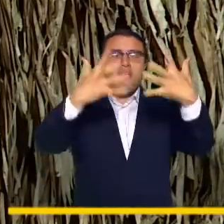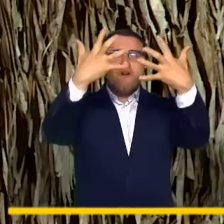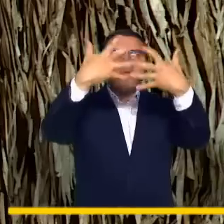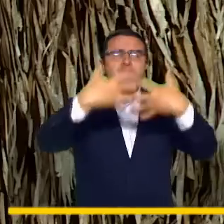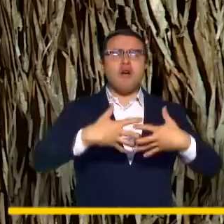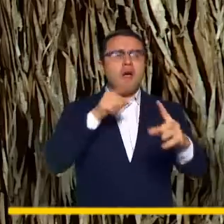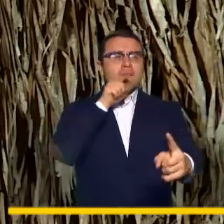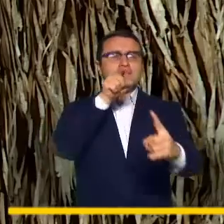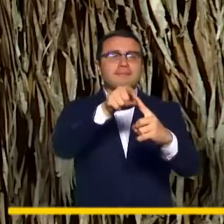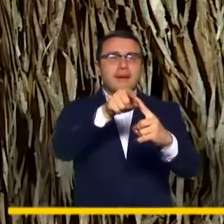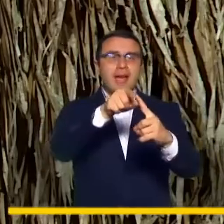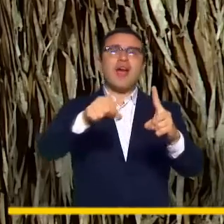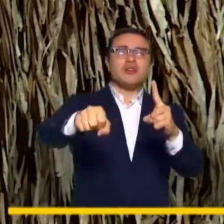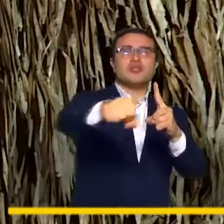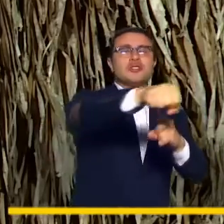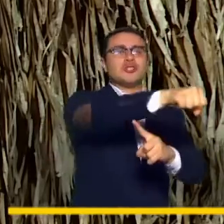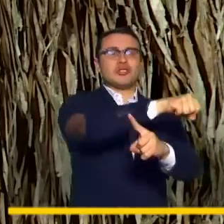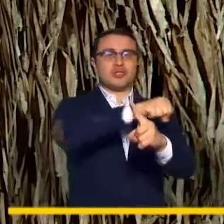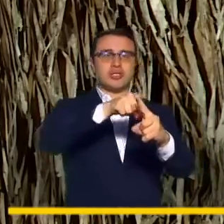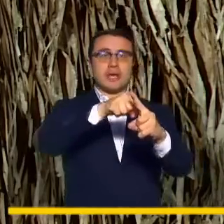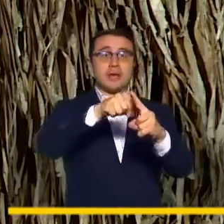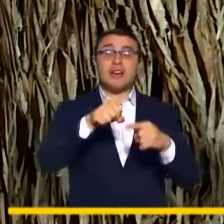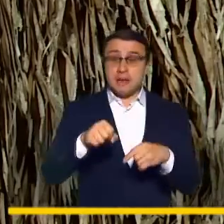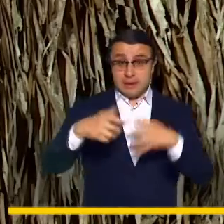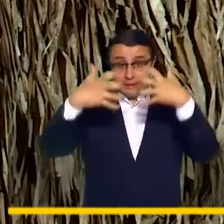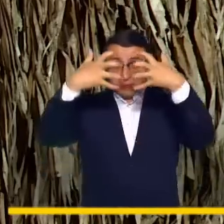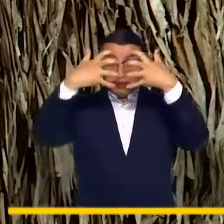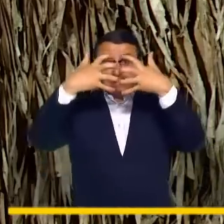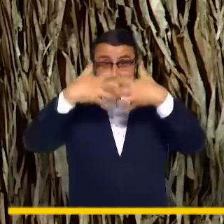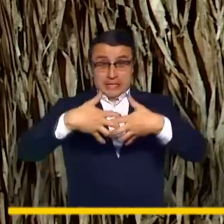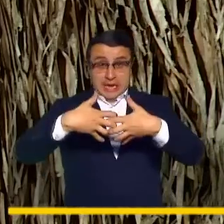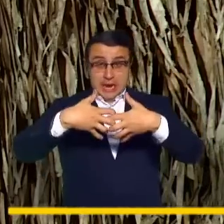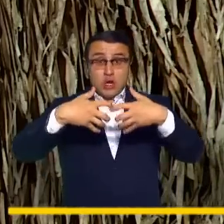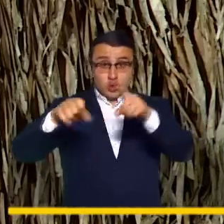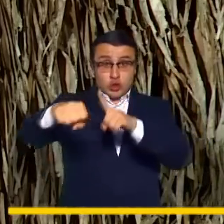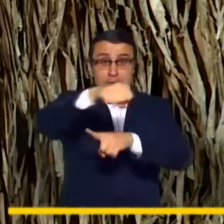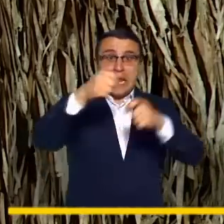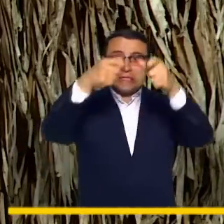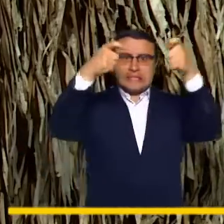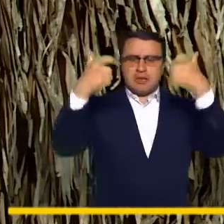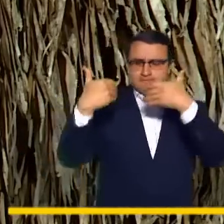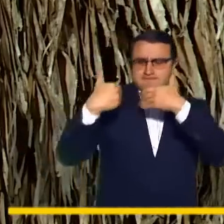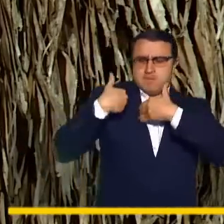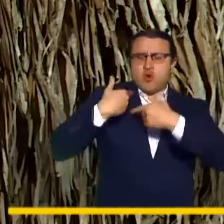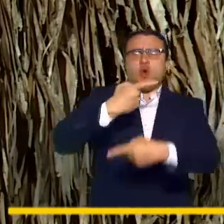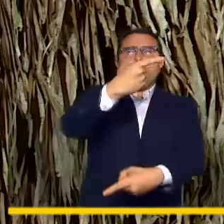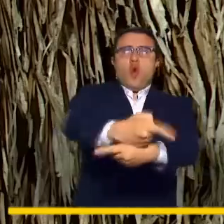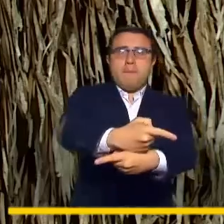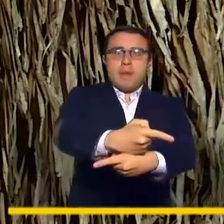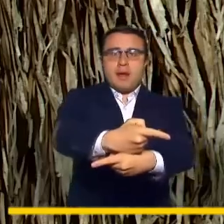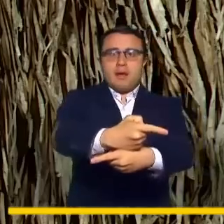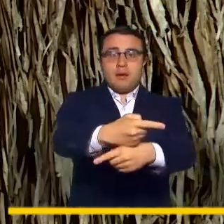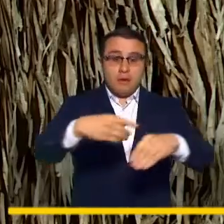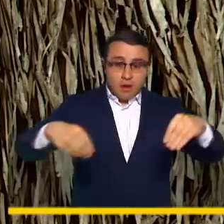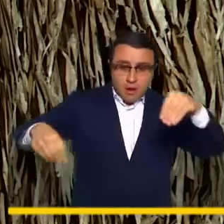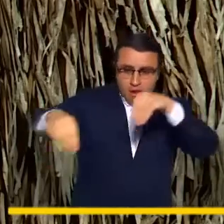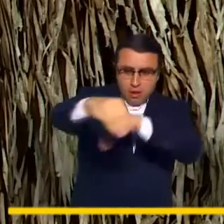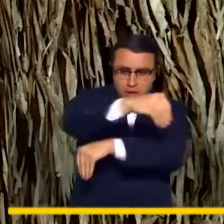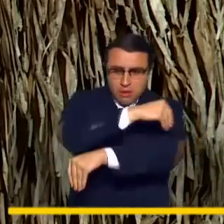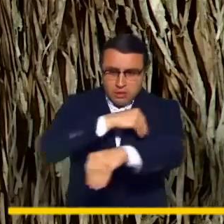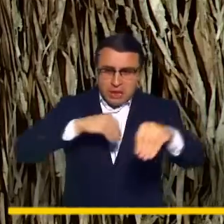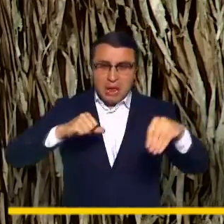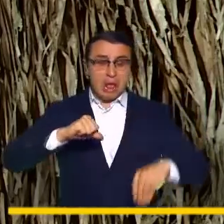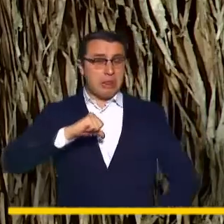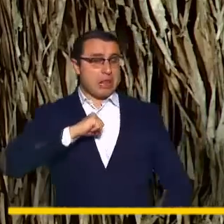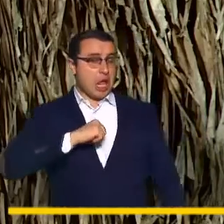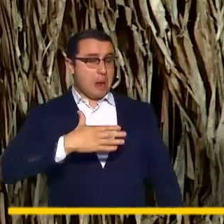social, el Estado debe hacer cumplir esa función social. Si la tierra no la cumple porque el tenedor